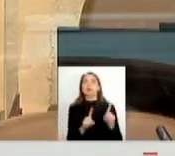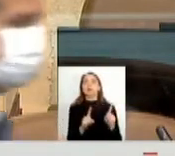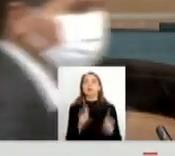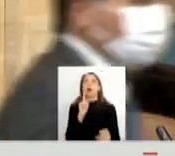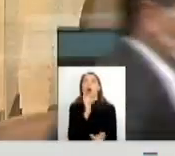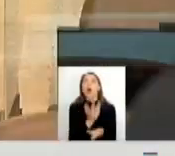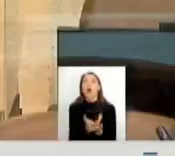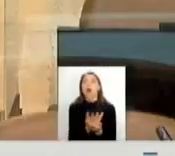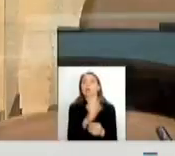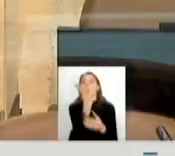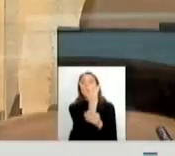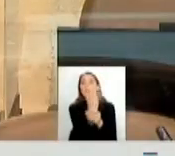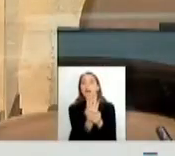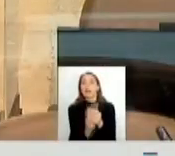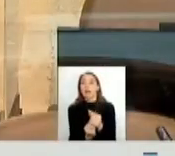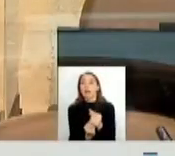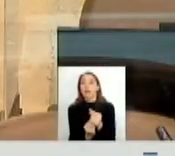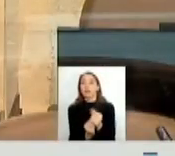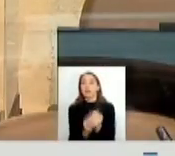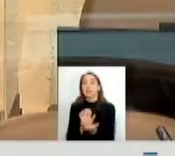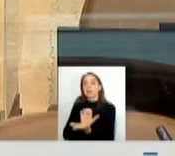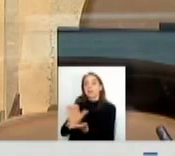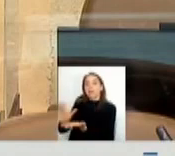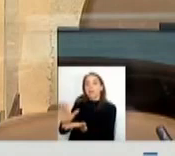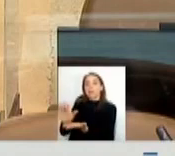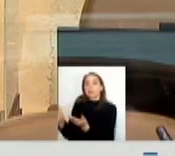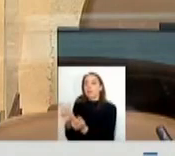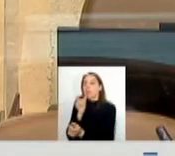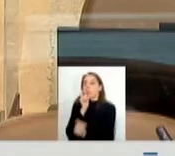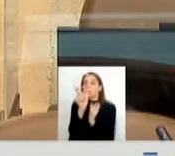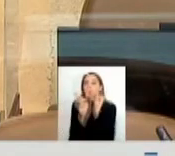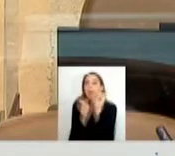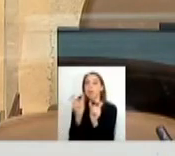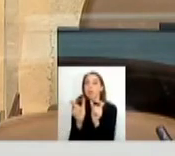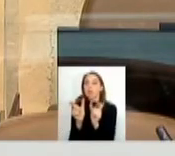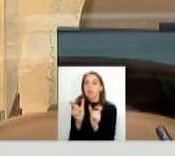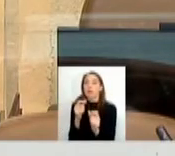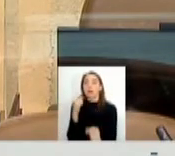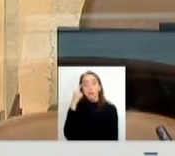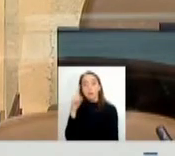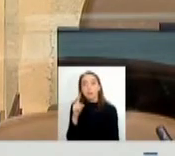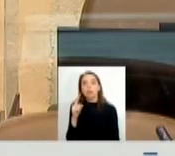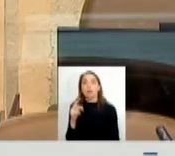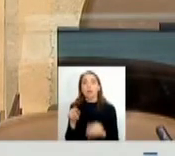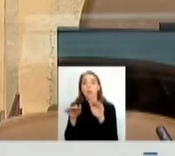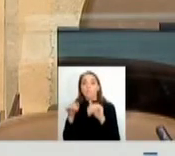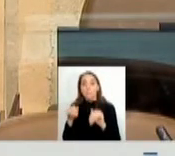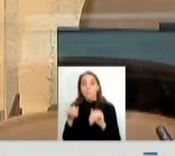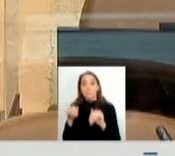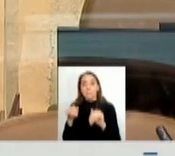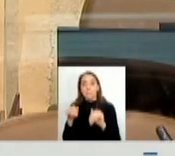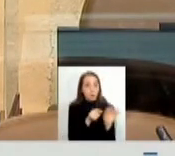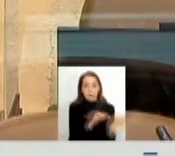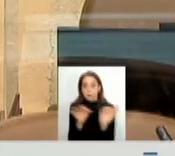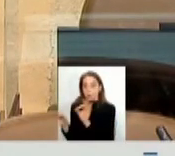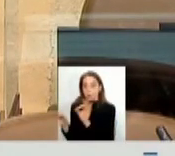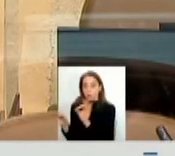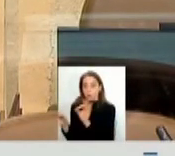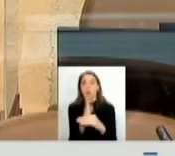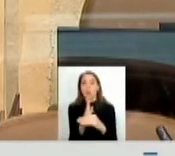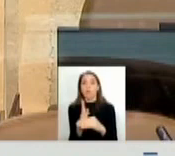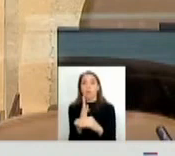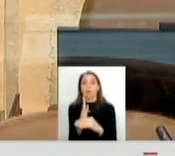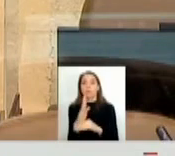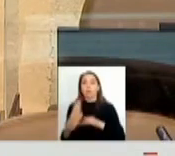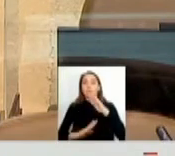terminar con hechos deleznables en sus palabras, pero a la hora de aplicar la misma vara con cosas tan básicas como es cuidar nuestra